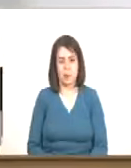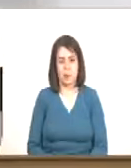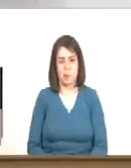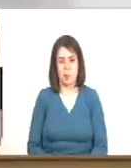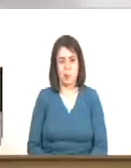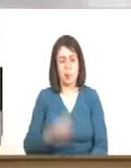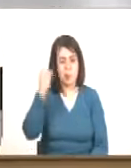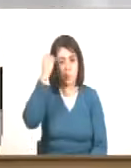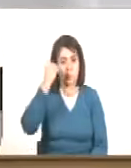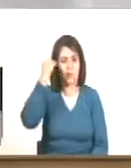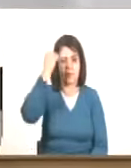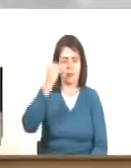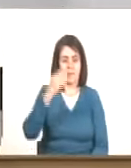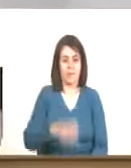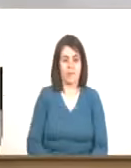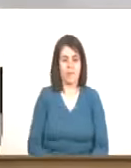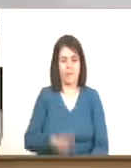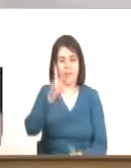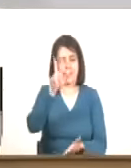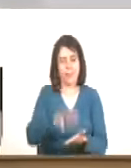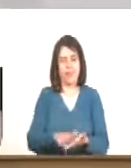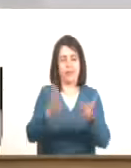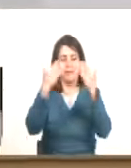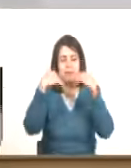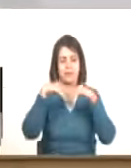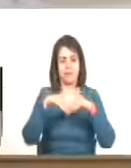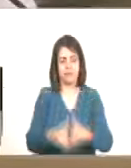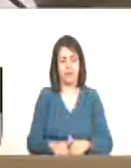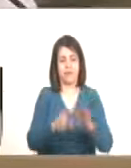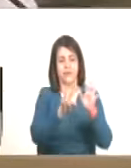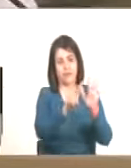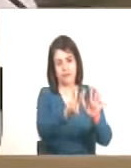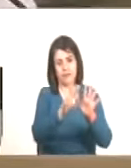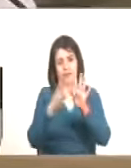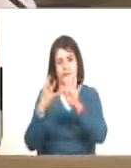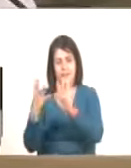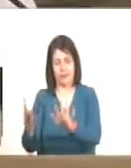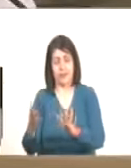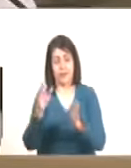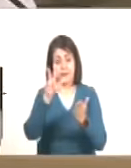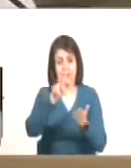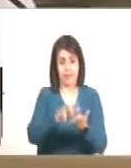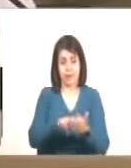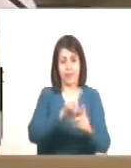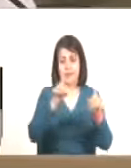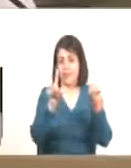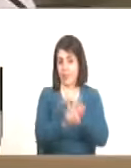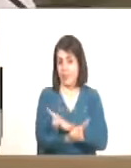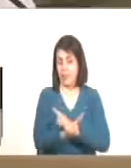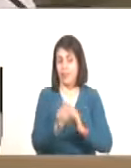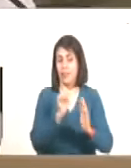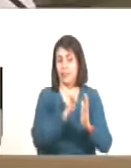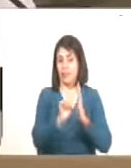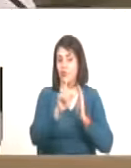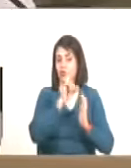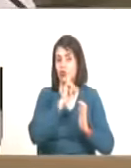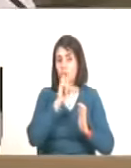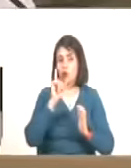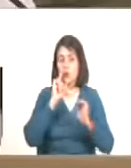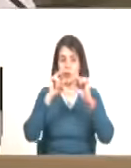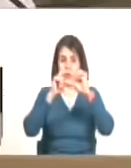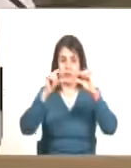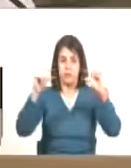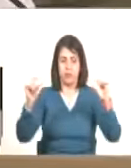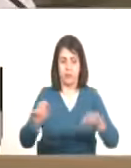En consideración, aprobado. Siguiente. 79º. Se propone aprobar con modificación la denominación del epígrafe